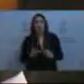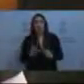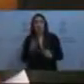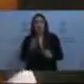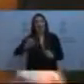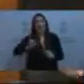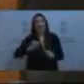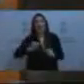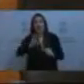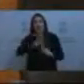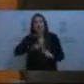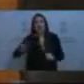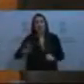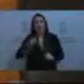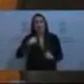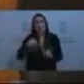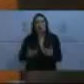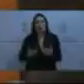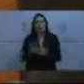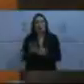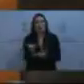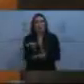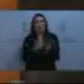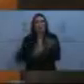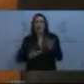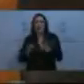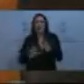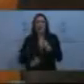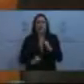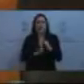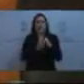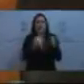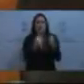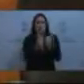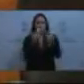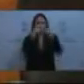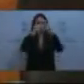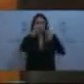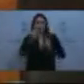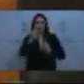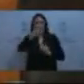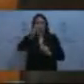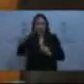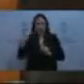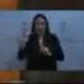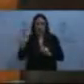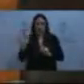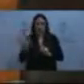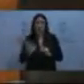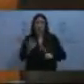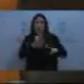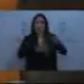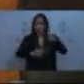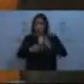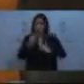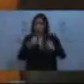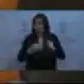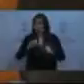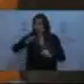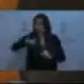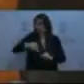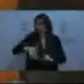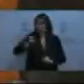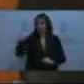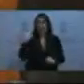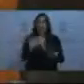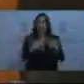Área 3 fue la máxima colaboración con Jarrio, en su reciente incorporación. Algunos de los problemas que hablamos hace 3 meses,